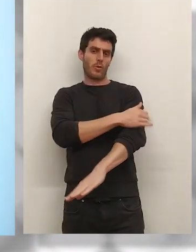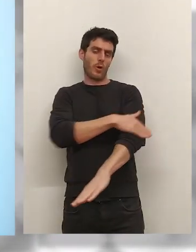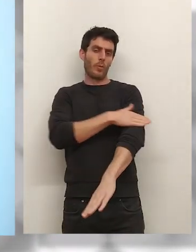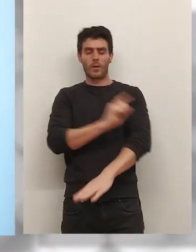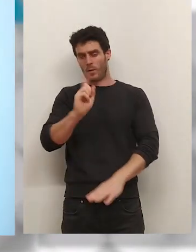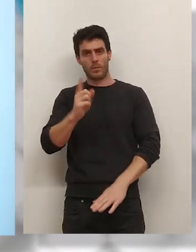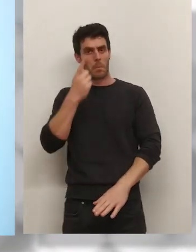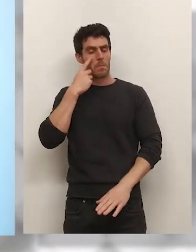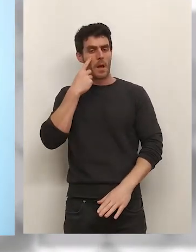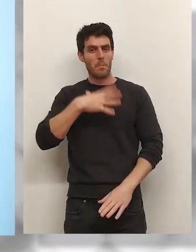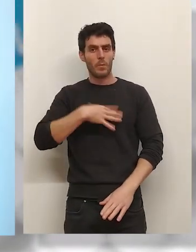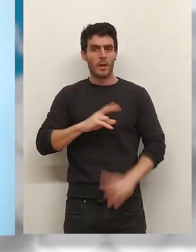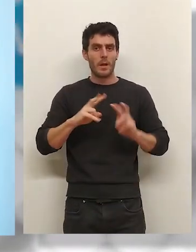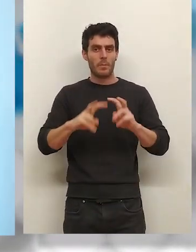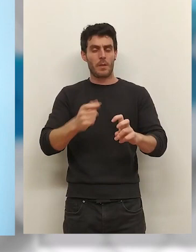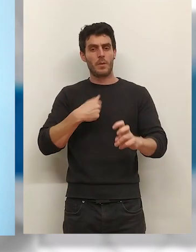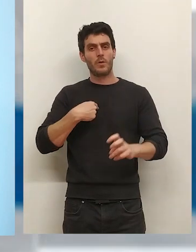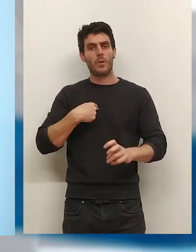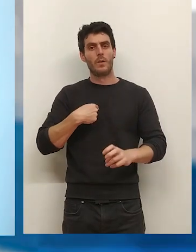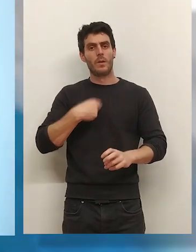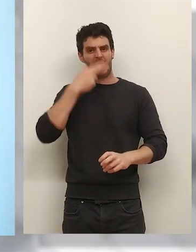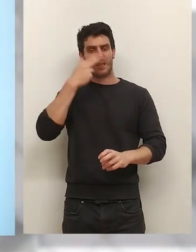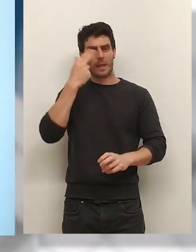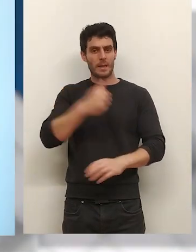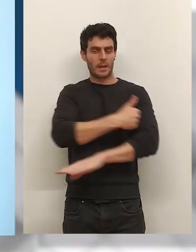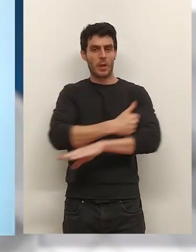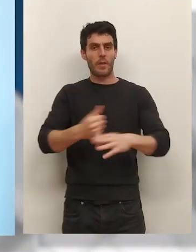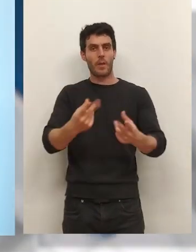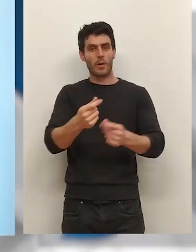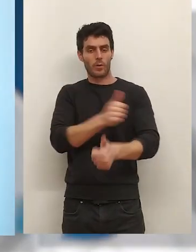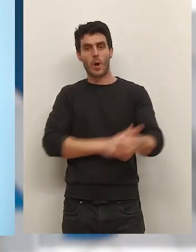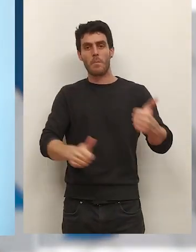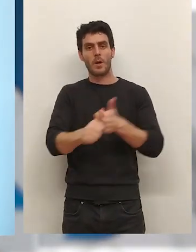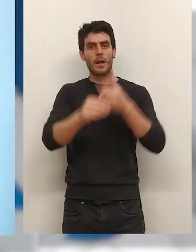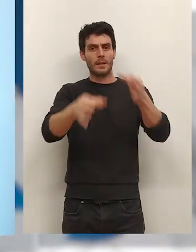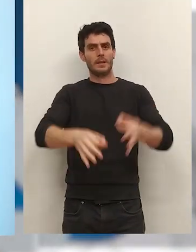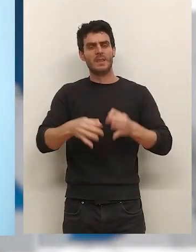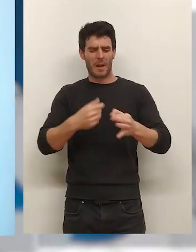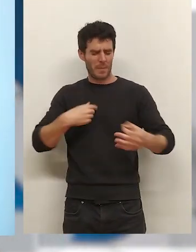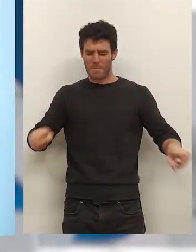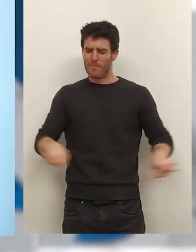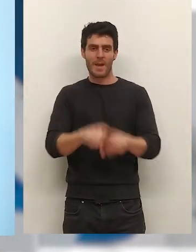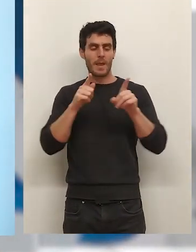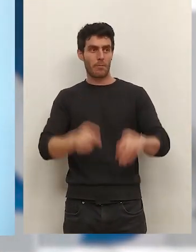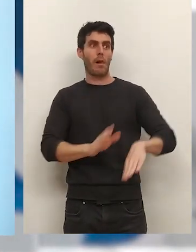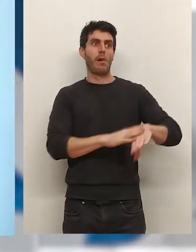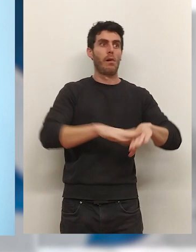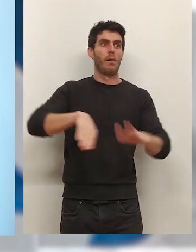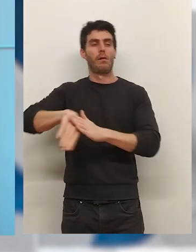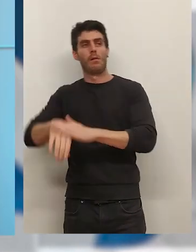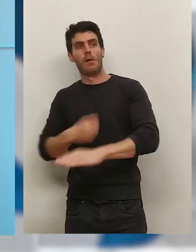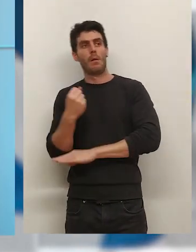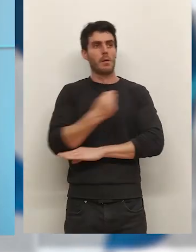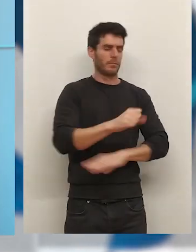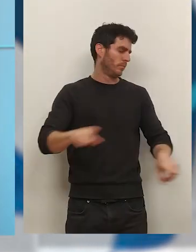ustedes lo han podido ver. Desde el principio he antepuesto los intereses de los logroñeses a cuestiones más partidistas que planteaban el resto de socios de